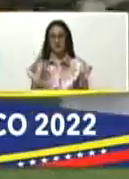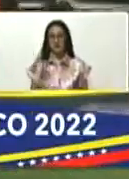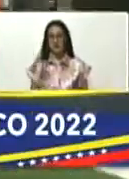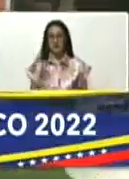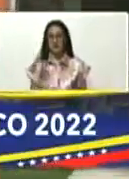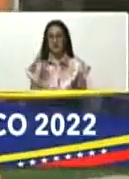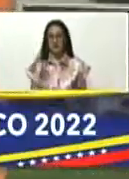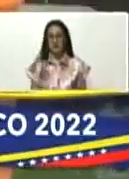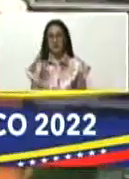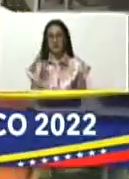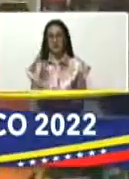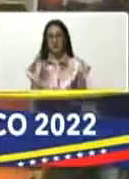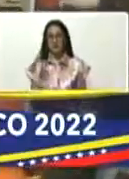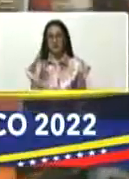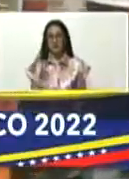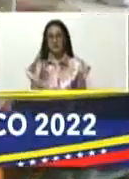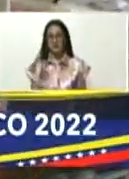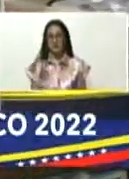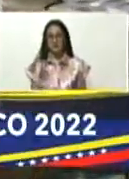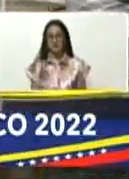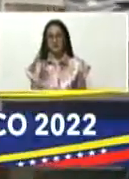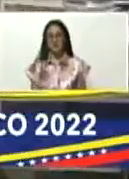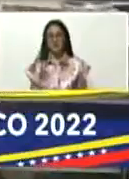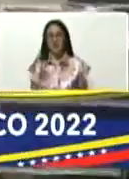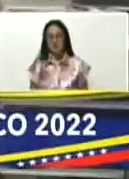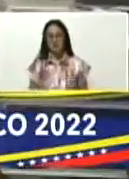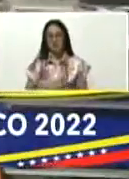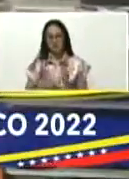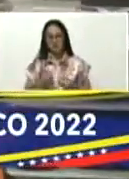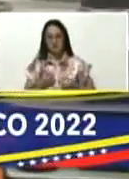Entonces, presidente, quiero ratificar